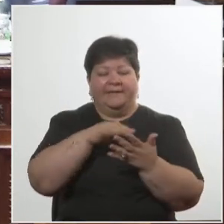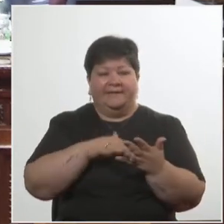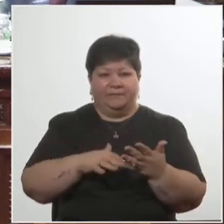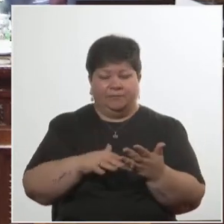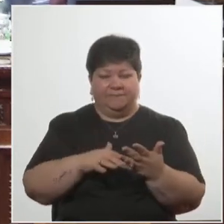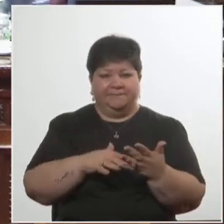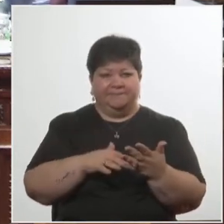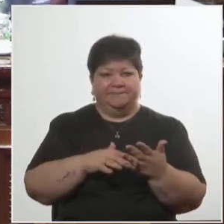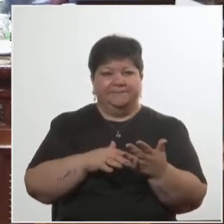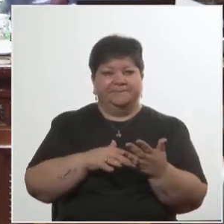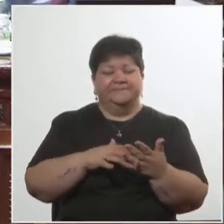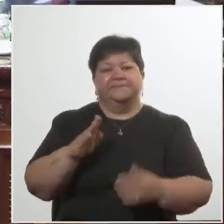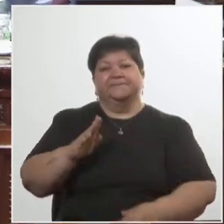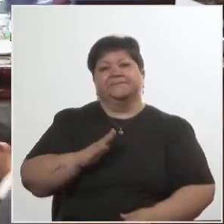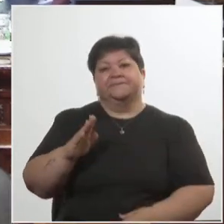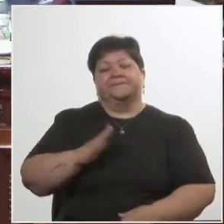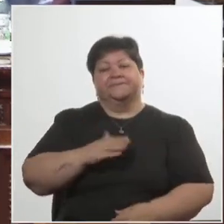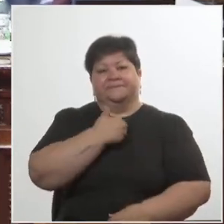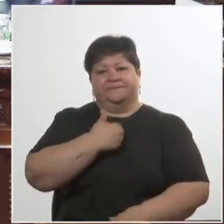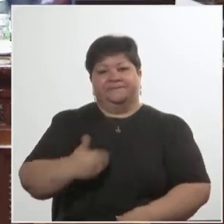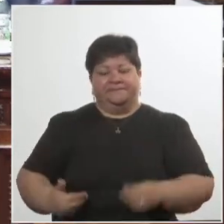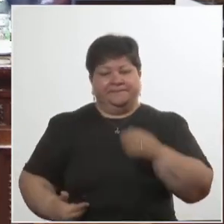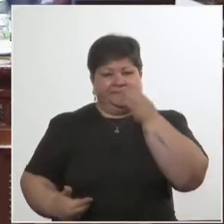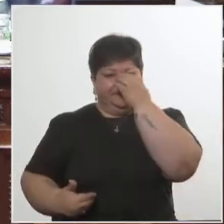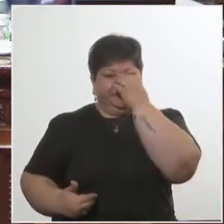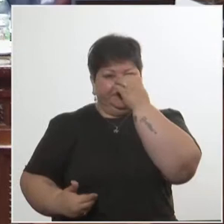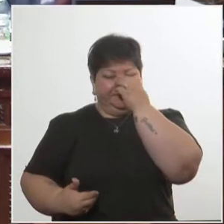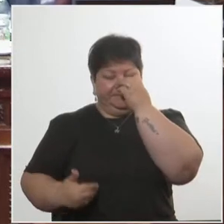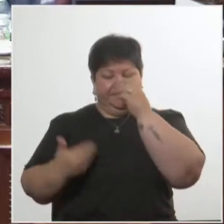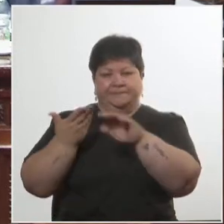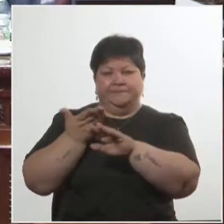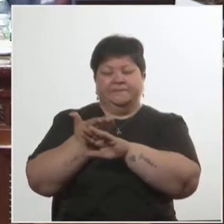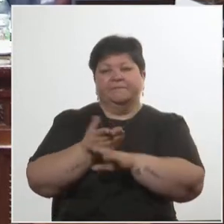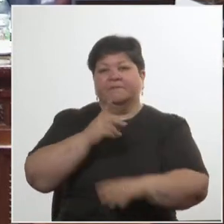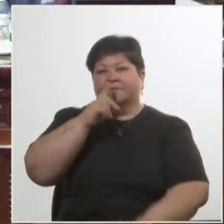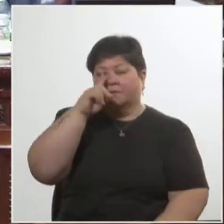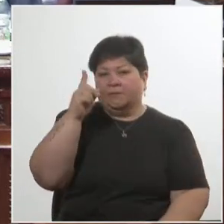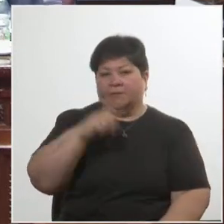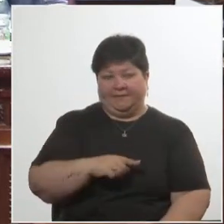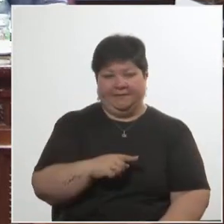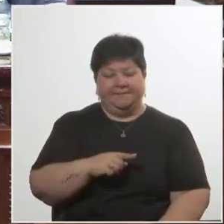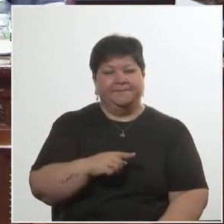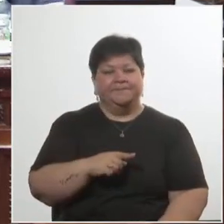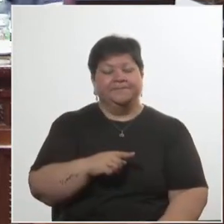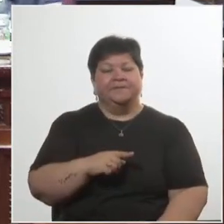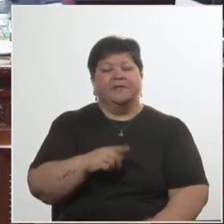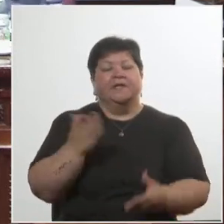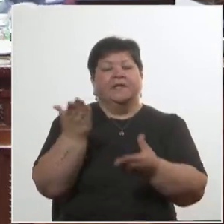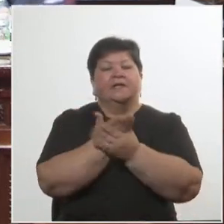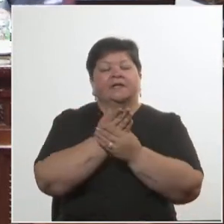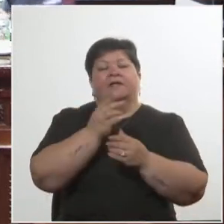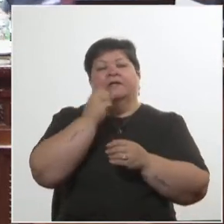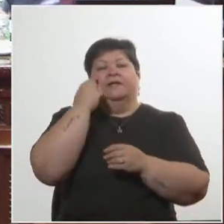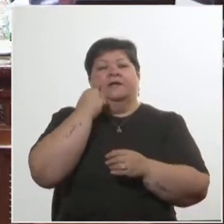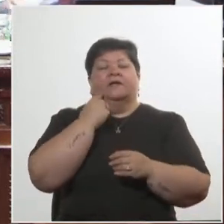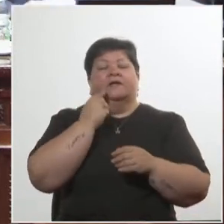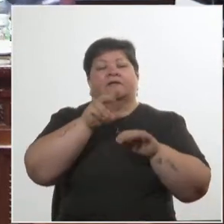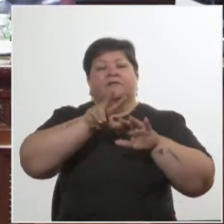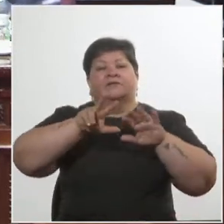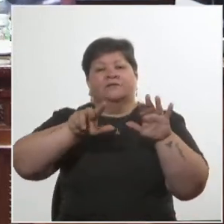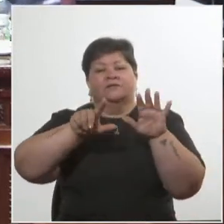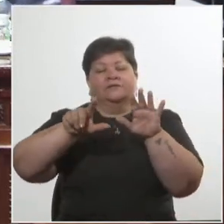lectura señora presidenta emocionamos para que se trate en forma grave y urgente la carpeta número